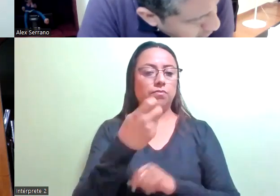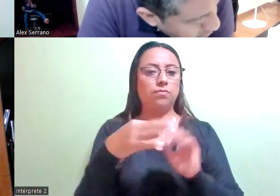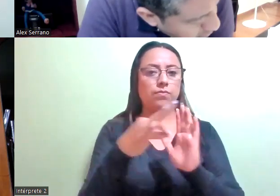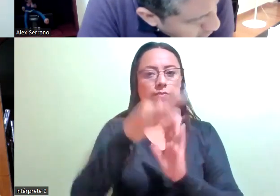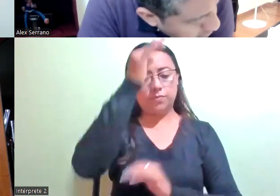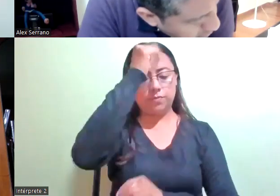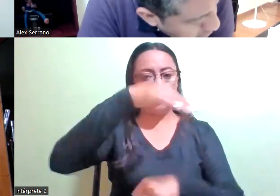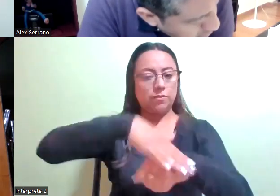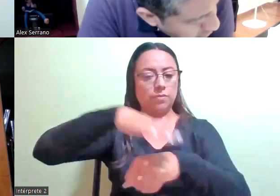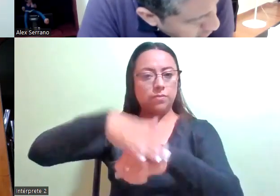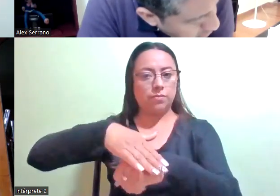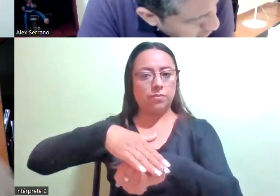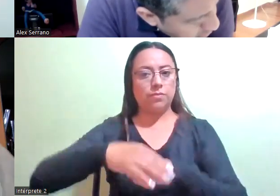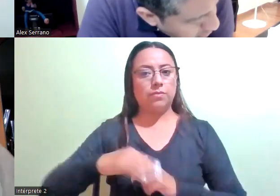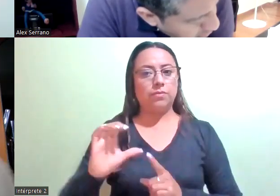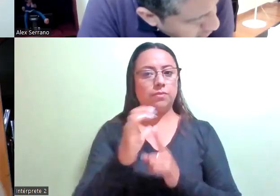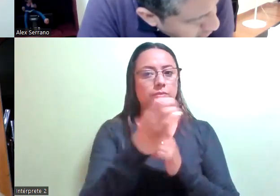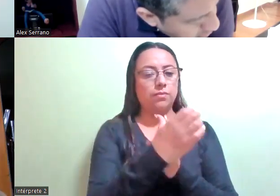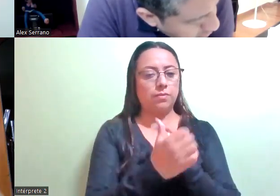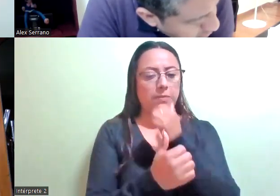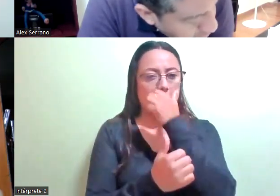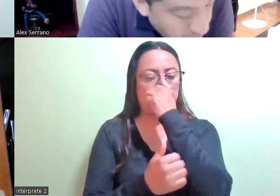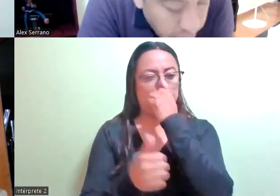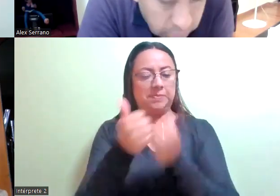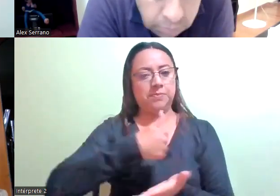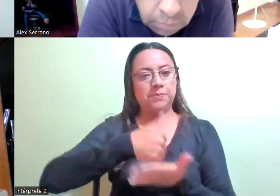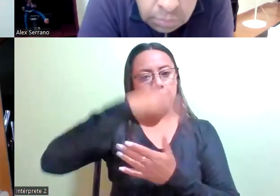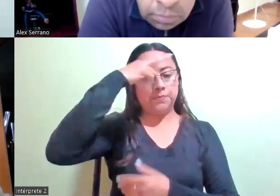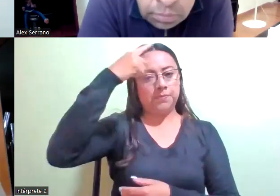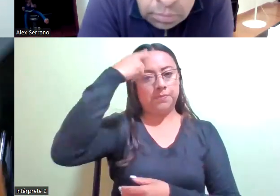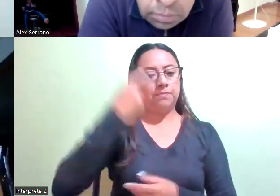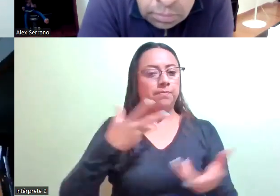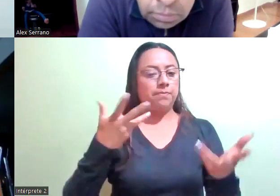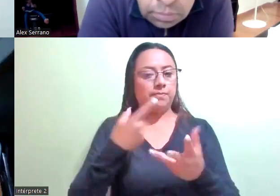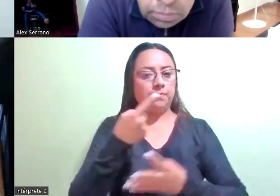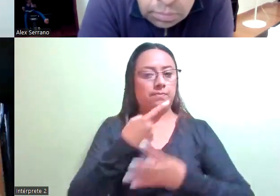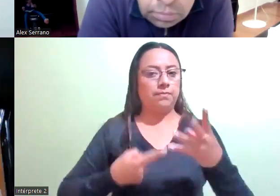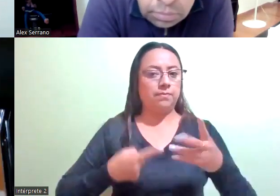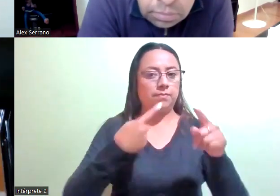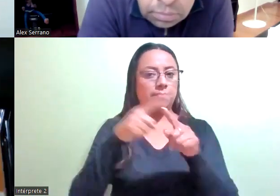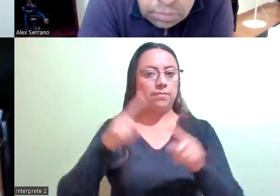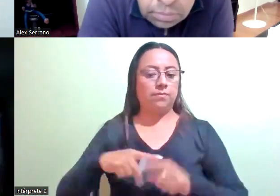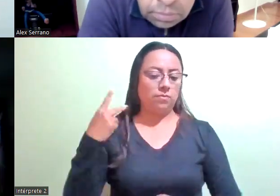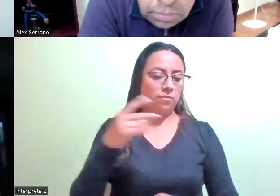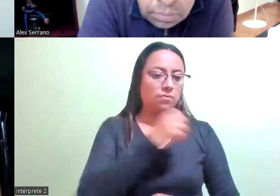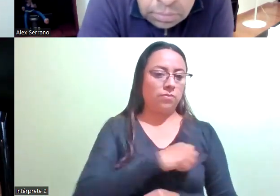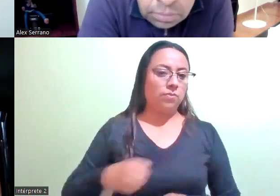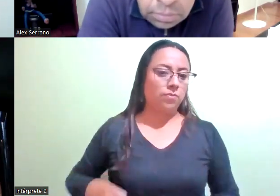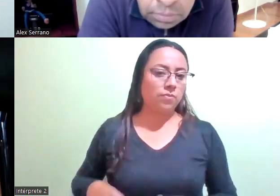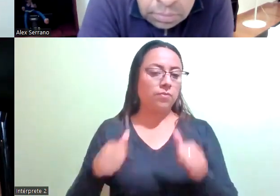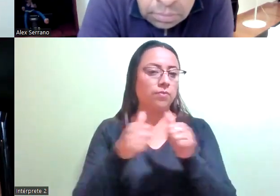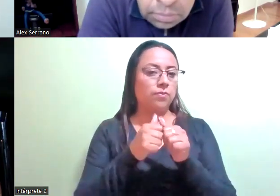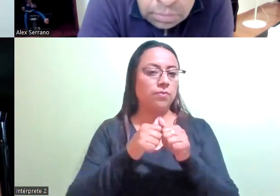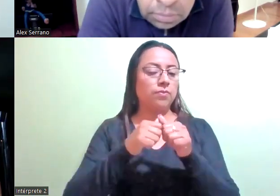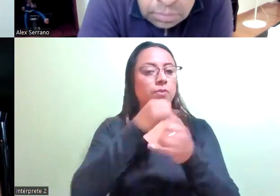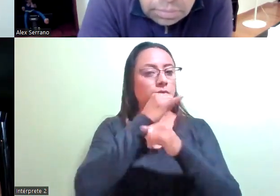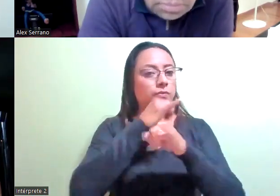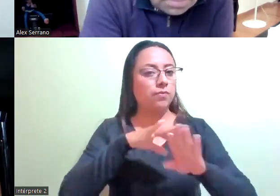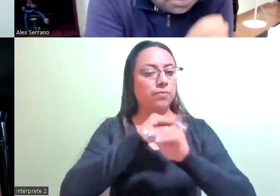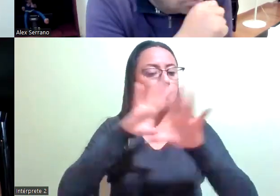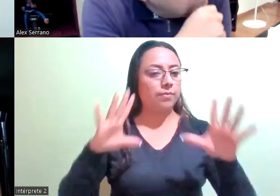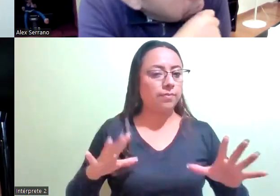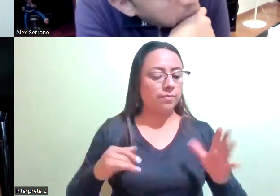la Comisión para la Reconstrucción de la Ciudad de México a realizar acciones inmediatas derivadas de su obligación con la transparencia, rendición de cuentas y los